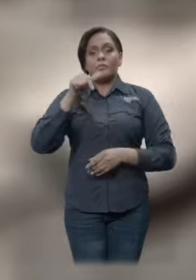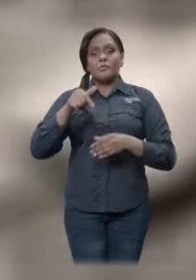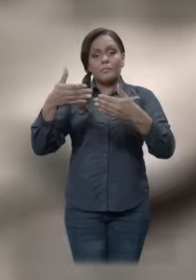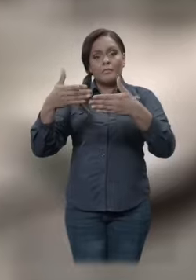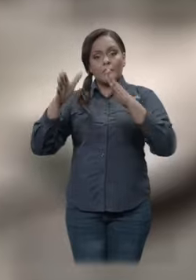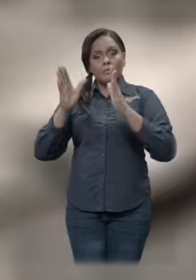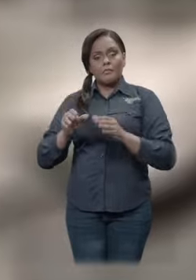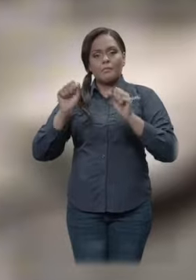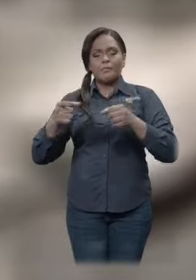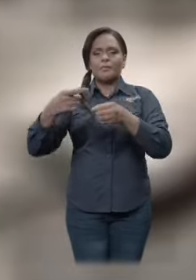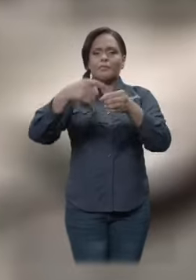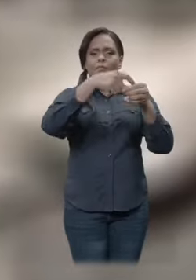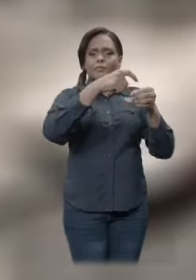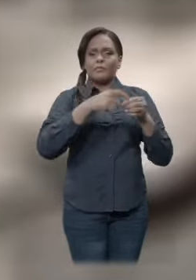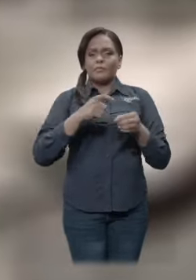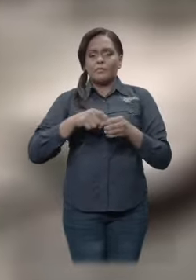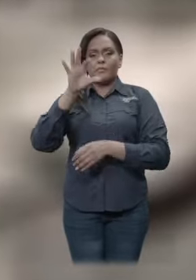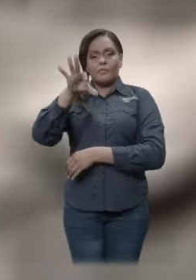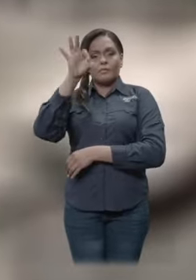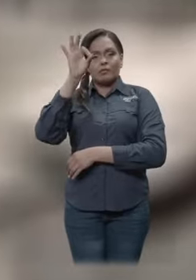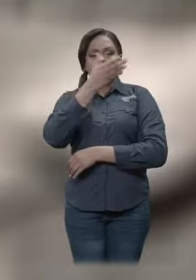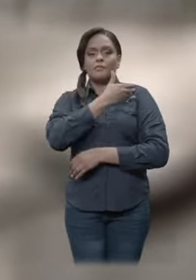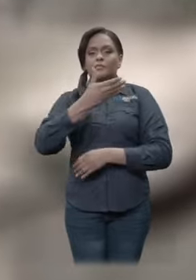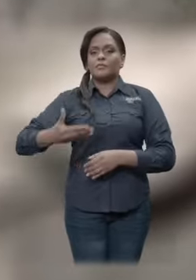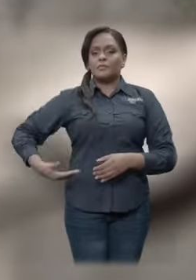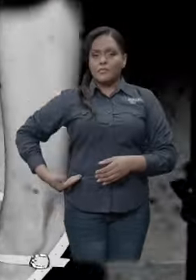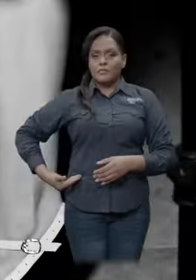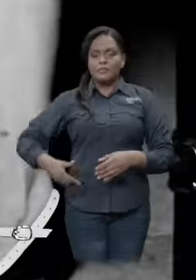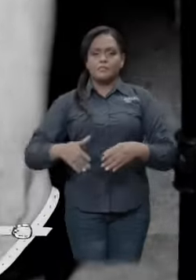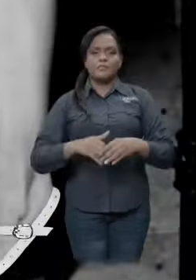panameñas pudimos participar de las elecciones presidenciales.